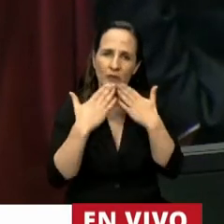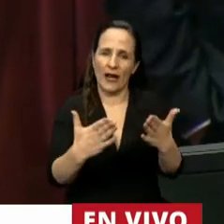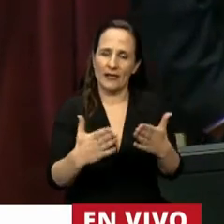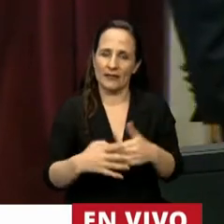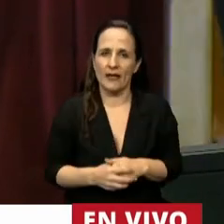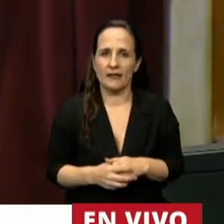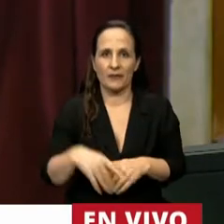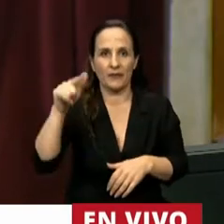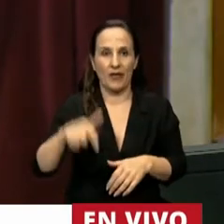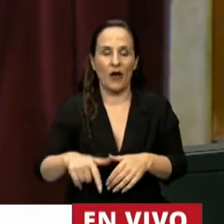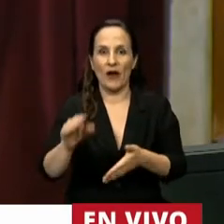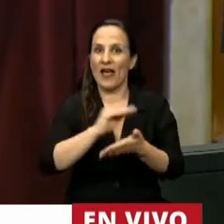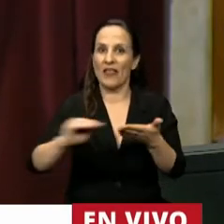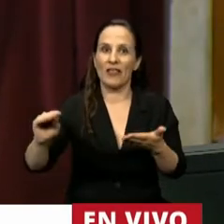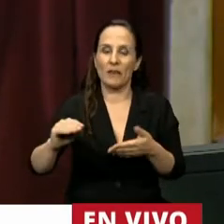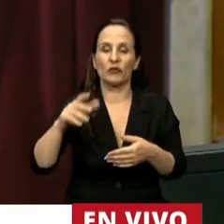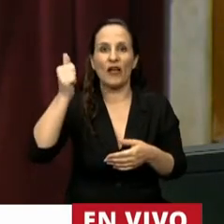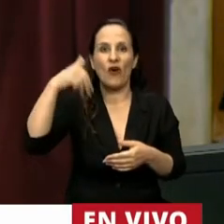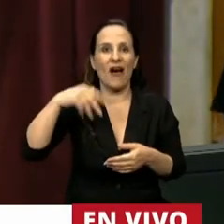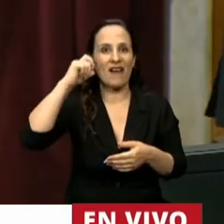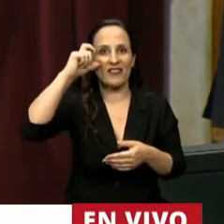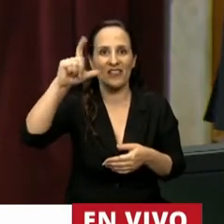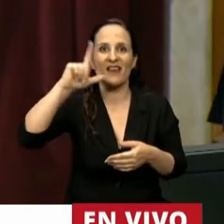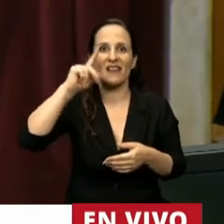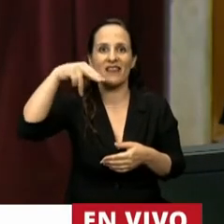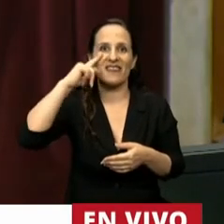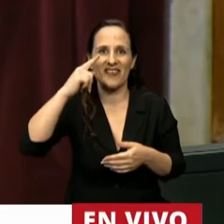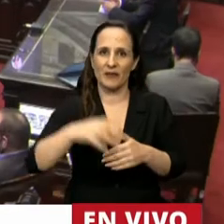Tiene la palabra el diputado Federico Angelini.